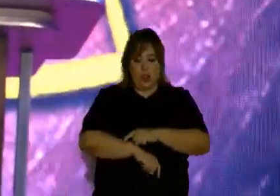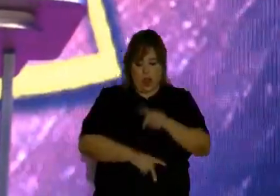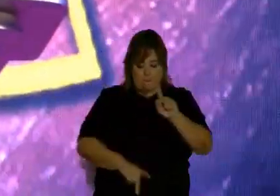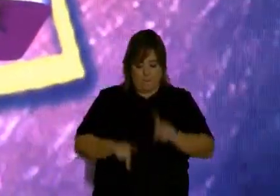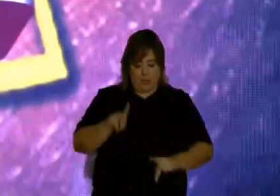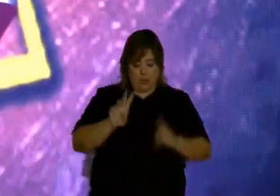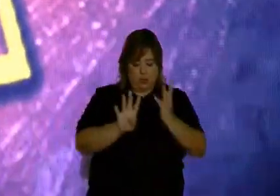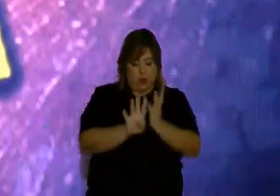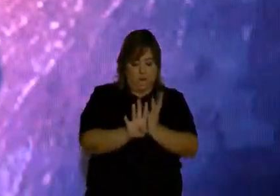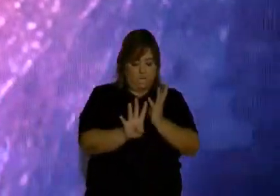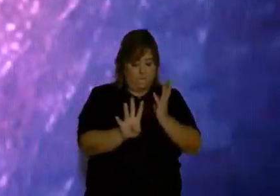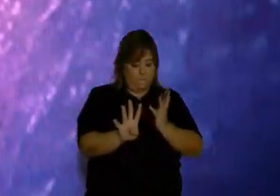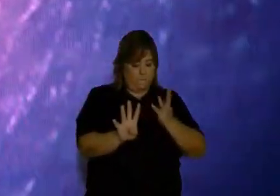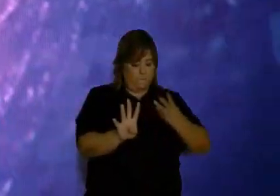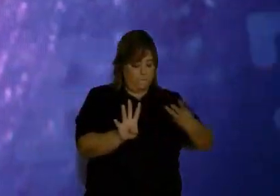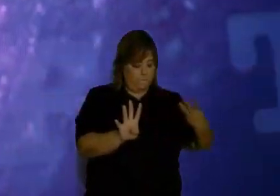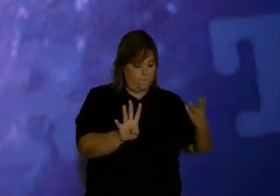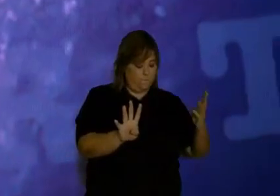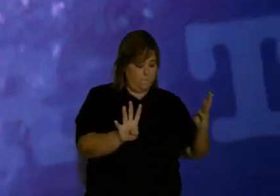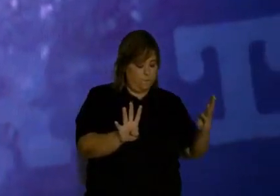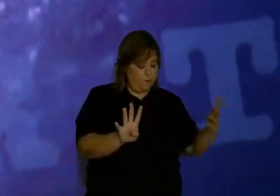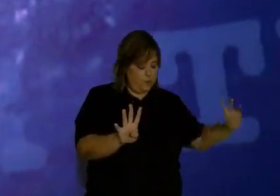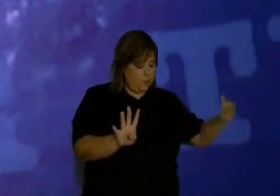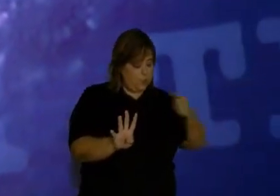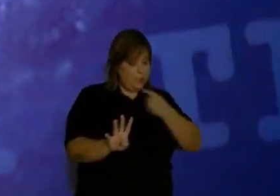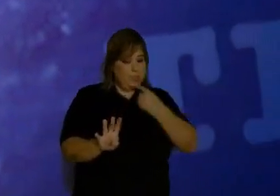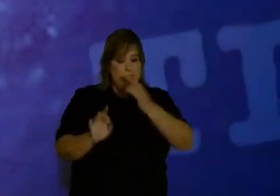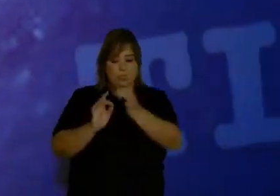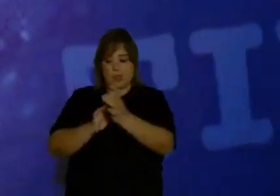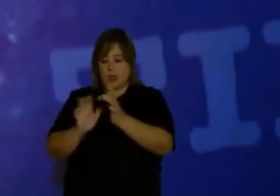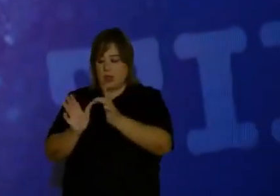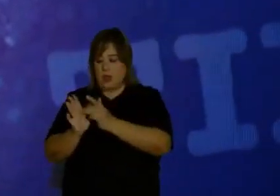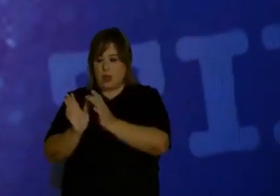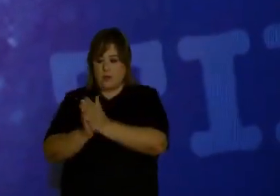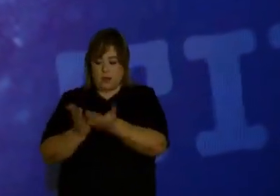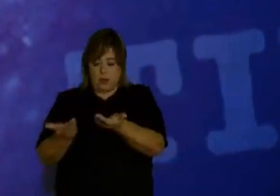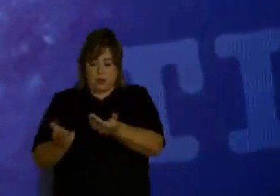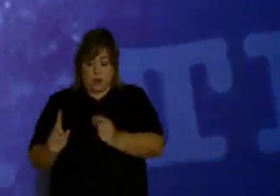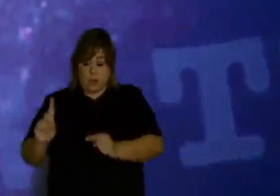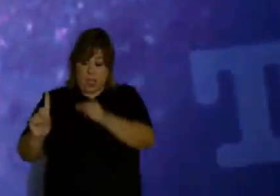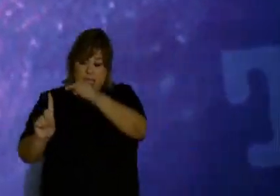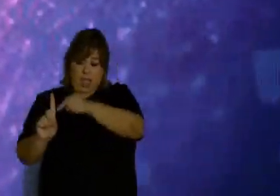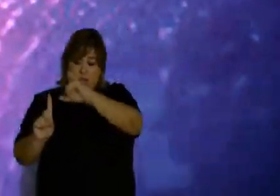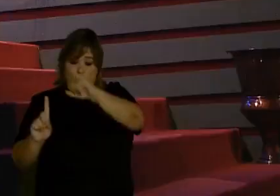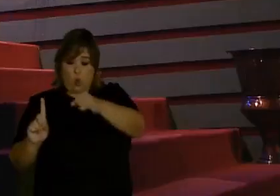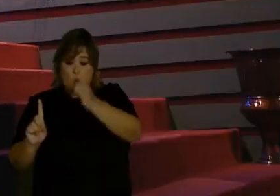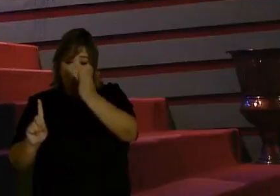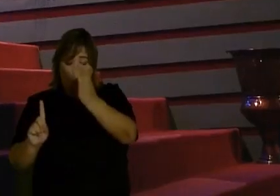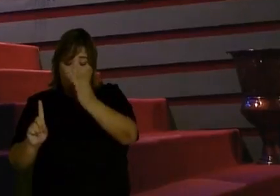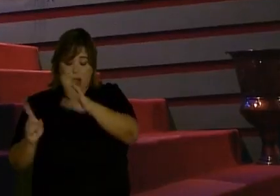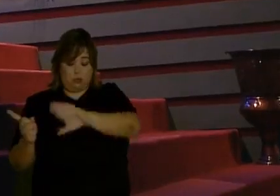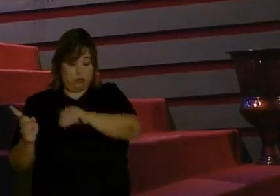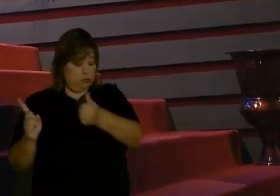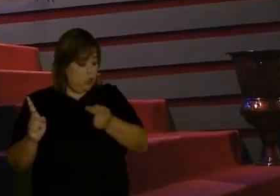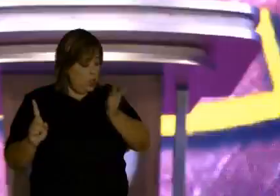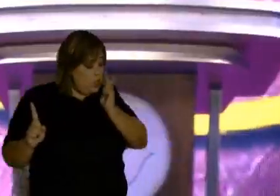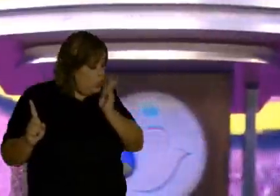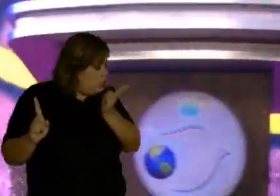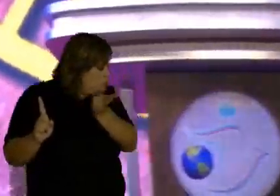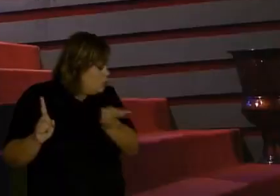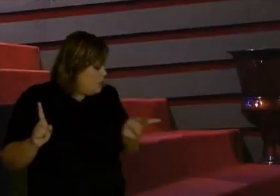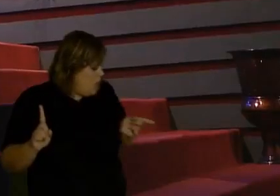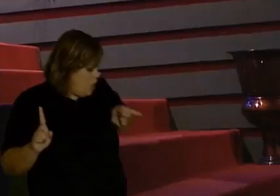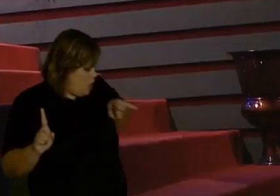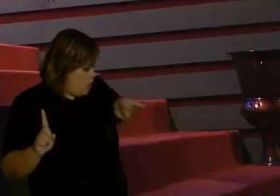colita, aleluya, esa fila, dice la palabra que cuando él miró, pudo describir y